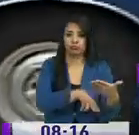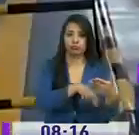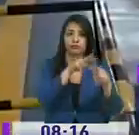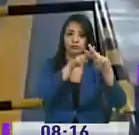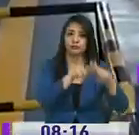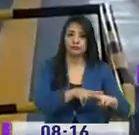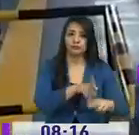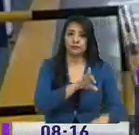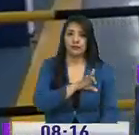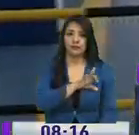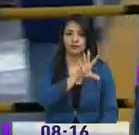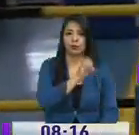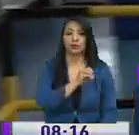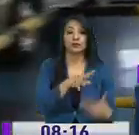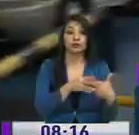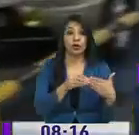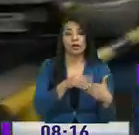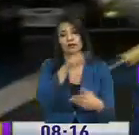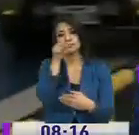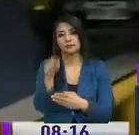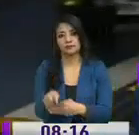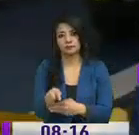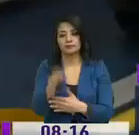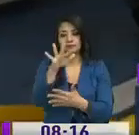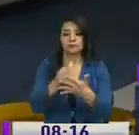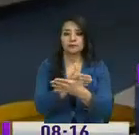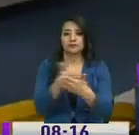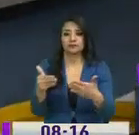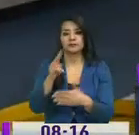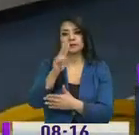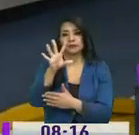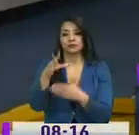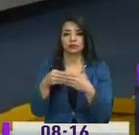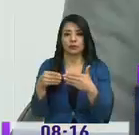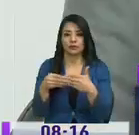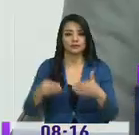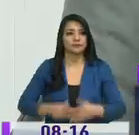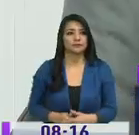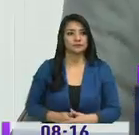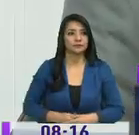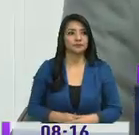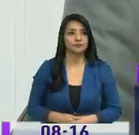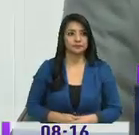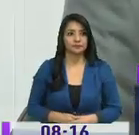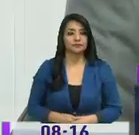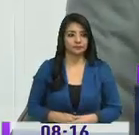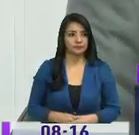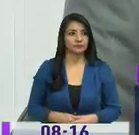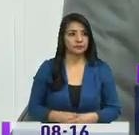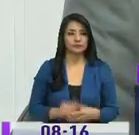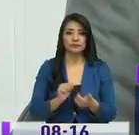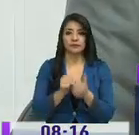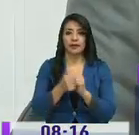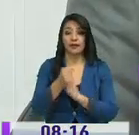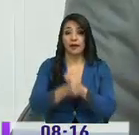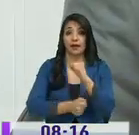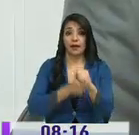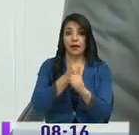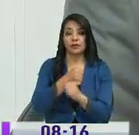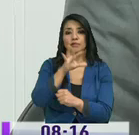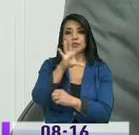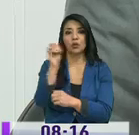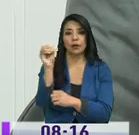revisión técnica, $50, y por la calendarización, $25. Lo que corresponde para cada año es $50